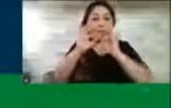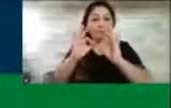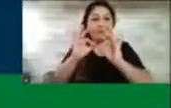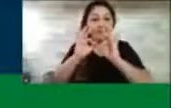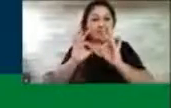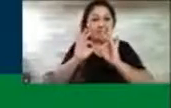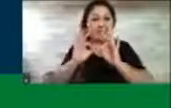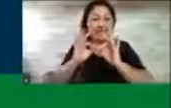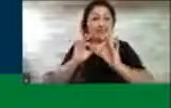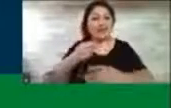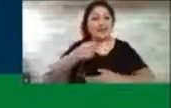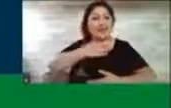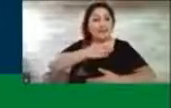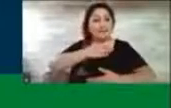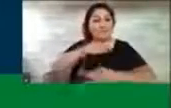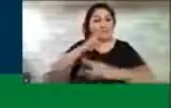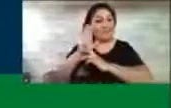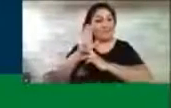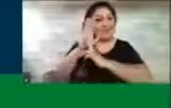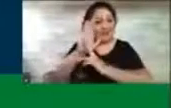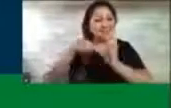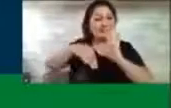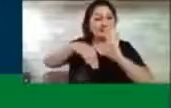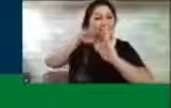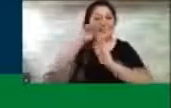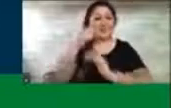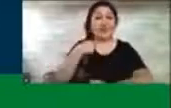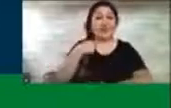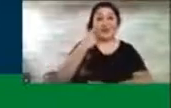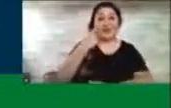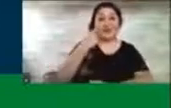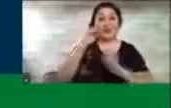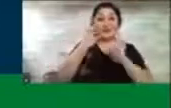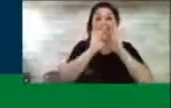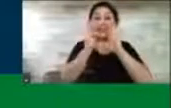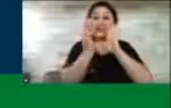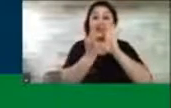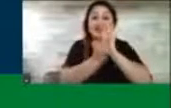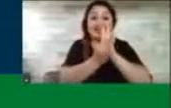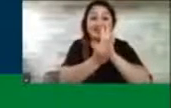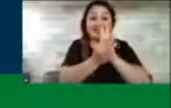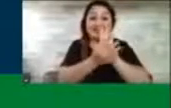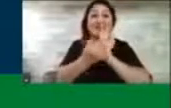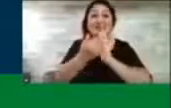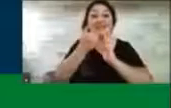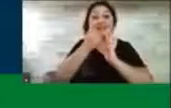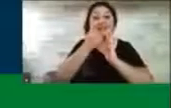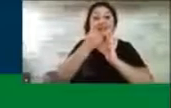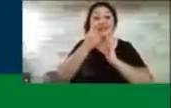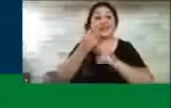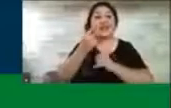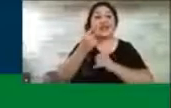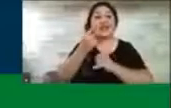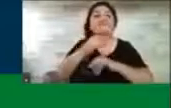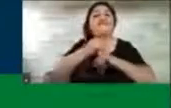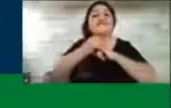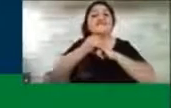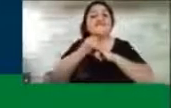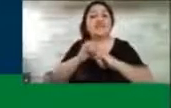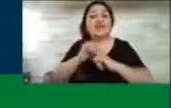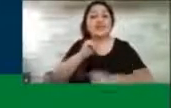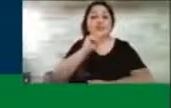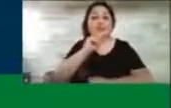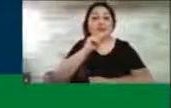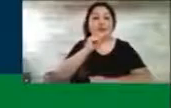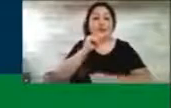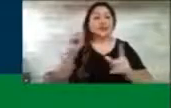identificaron más cuando los conocía y gracias a la fundación tremendas también fue el final la pobreza la reducción de las